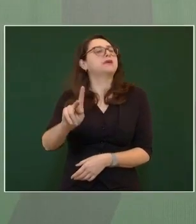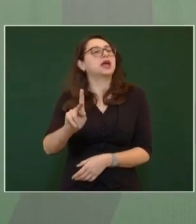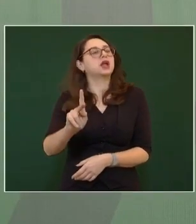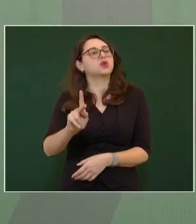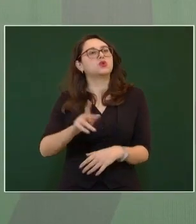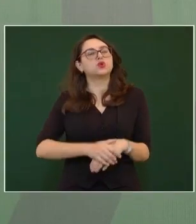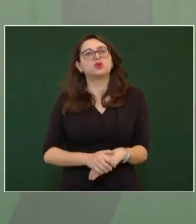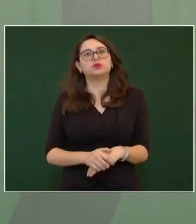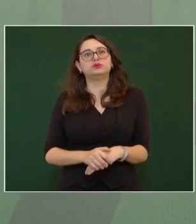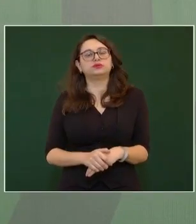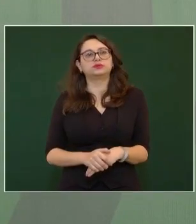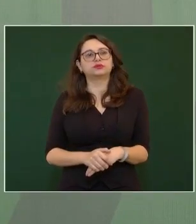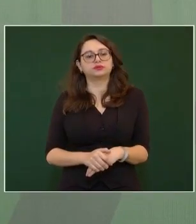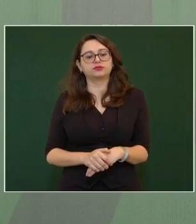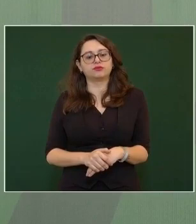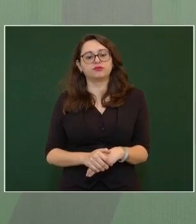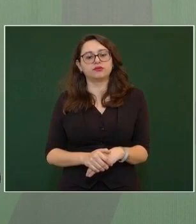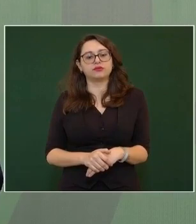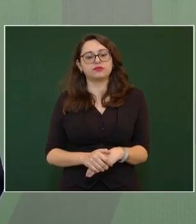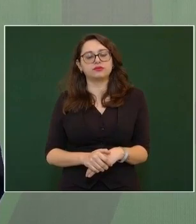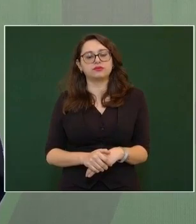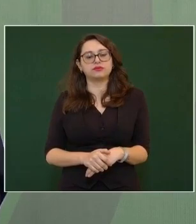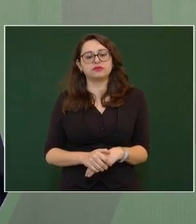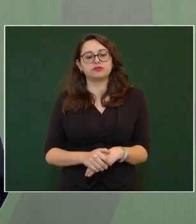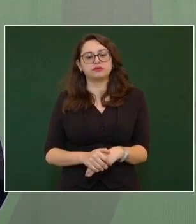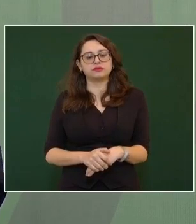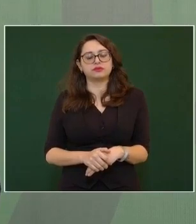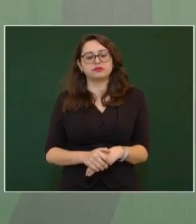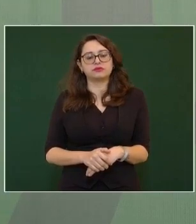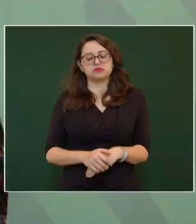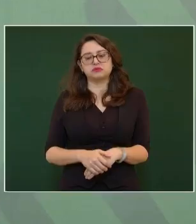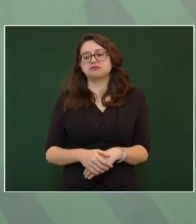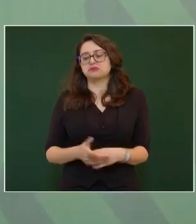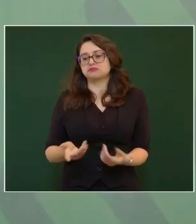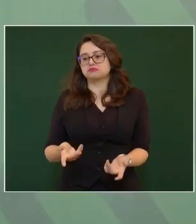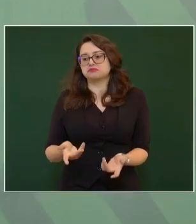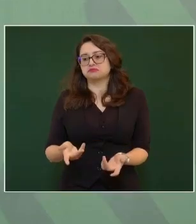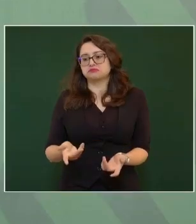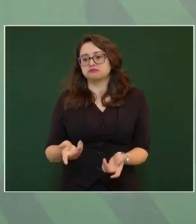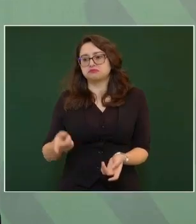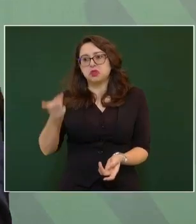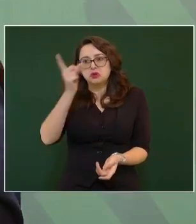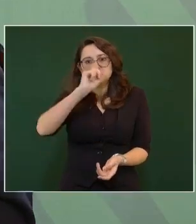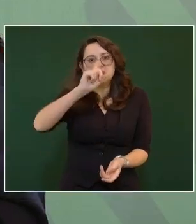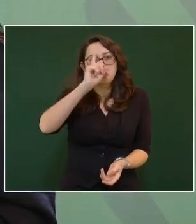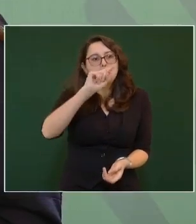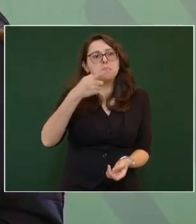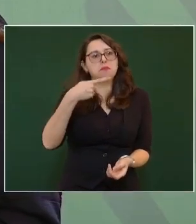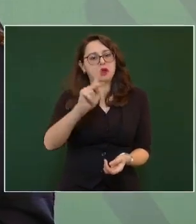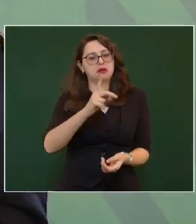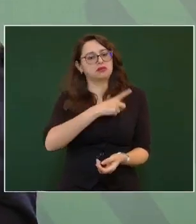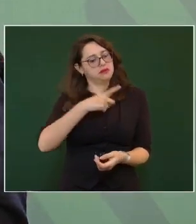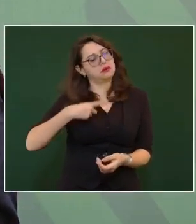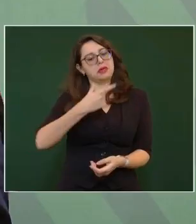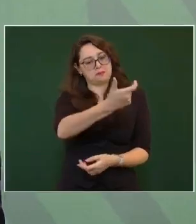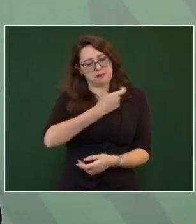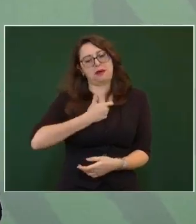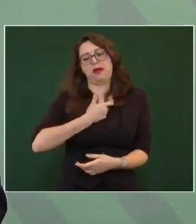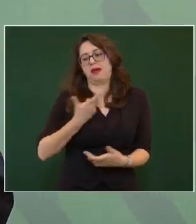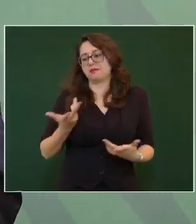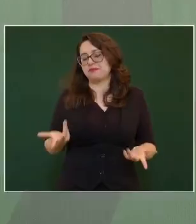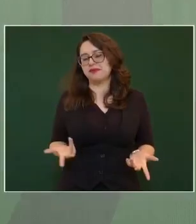o debería estar dando consejos, pero como dicen los profesionales, toda consulta causa